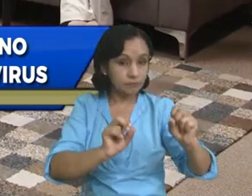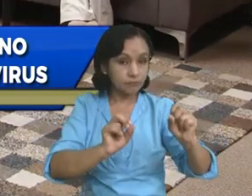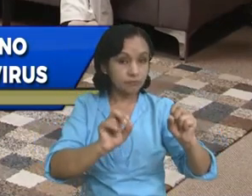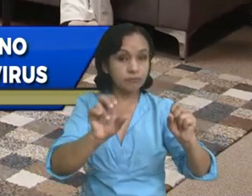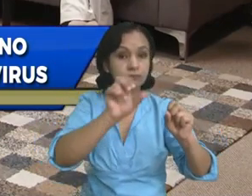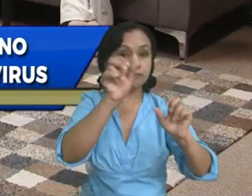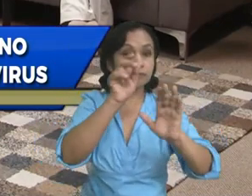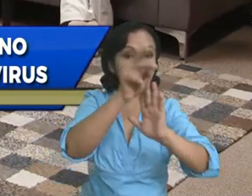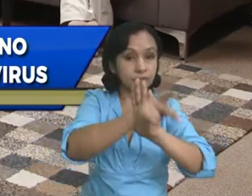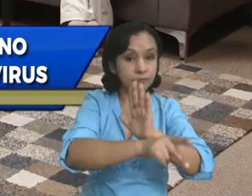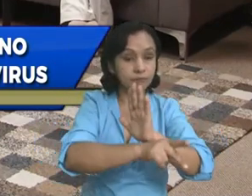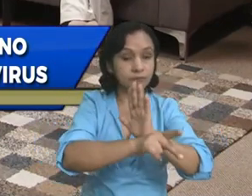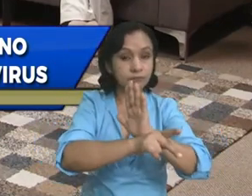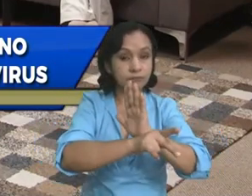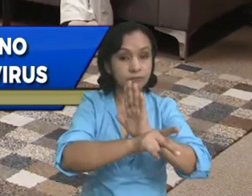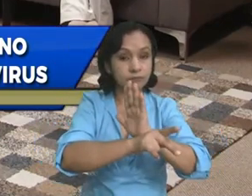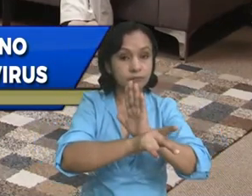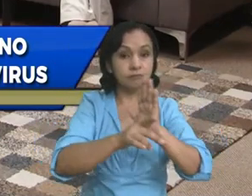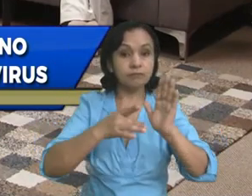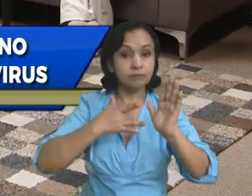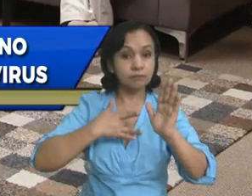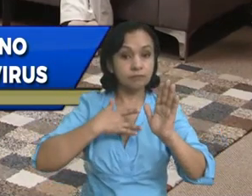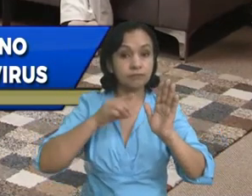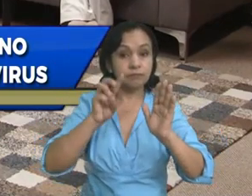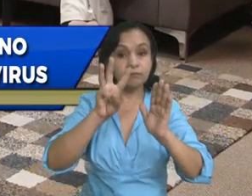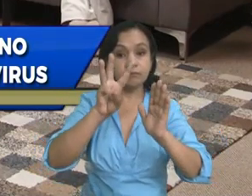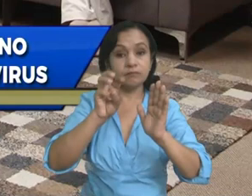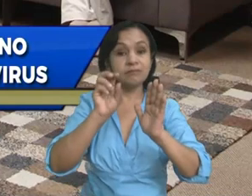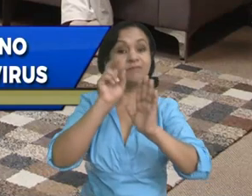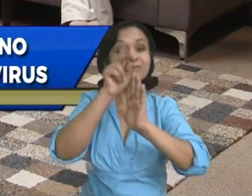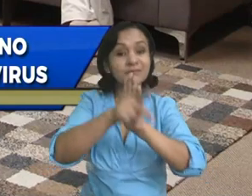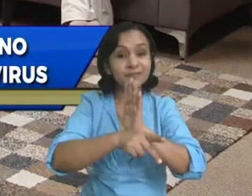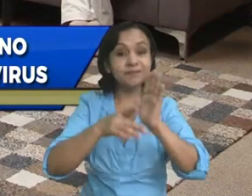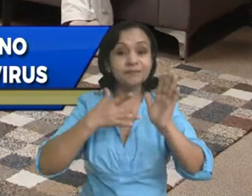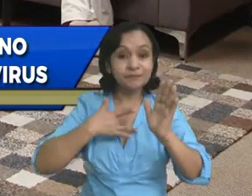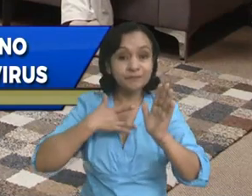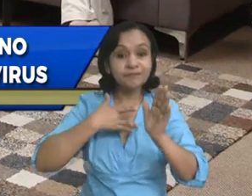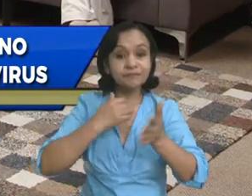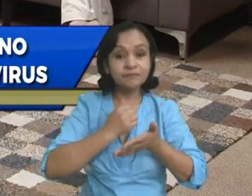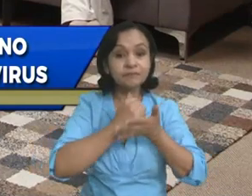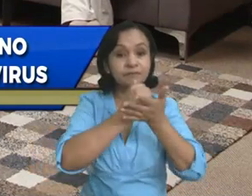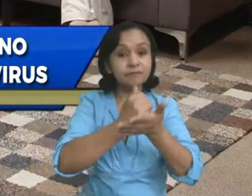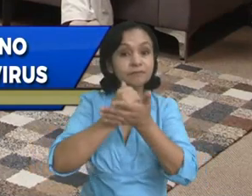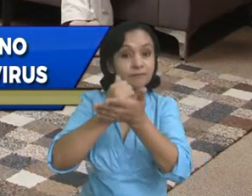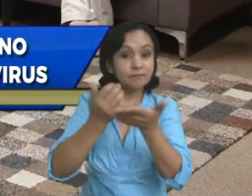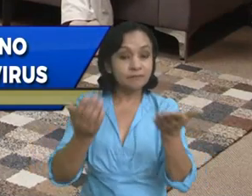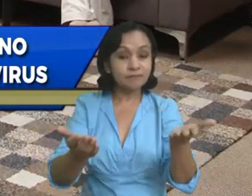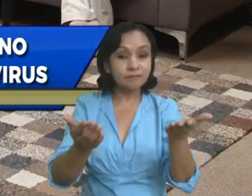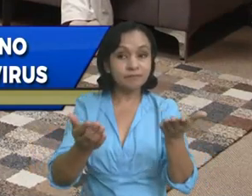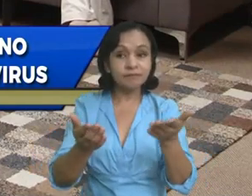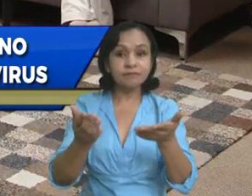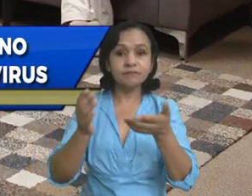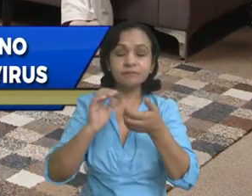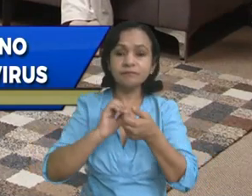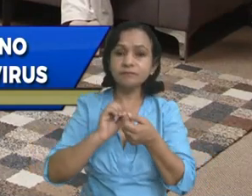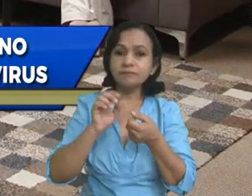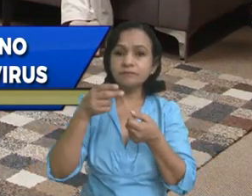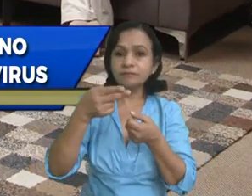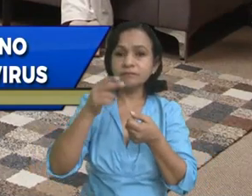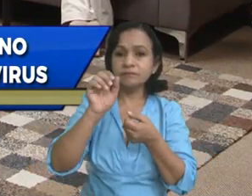si lo solicita. Tenemos solicitudes de más de 30 países. Sé que mis colegas en La Habana